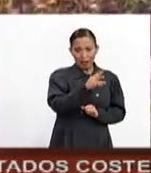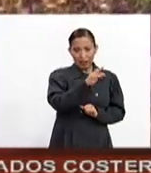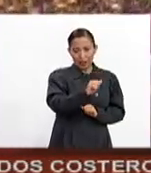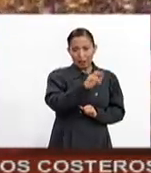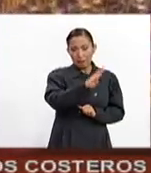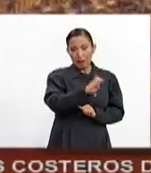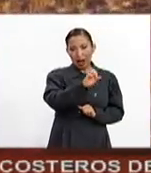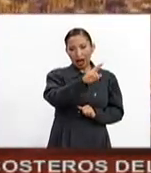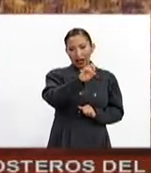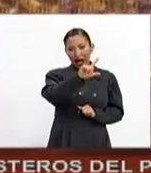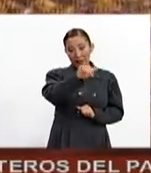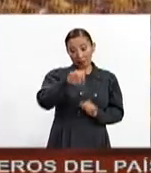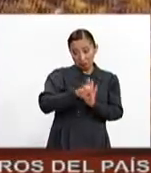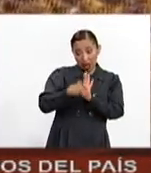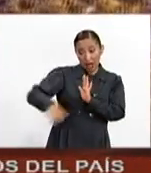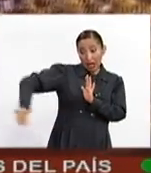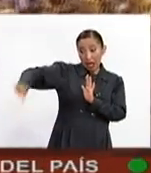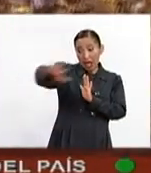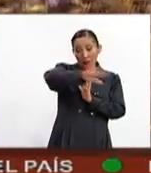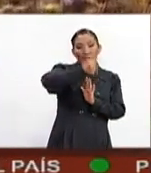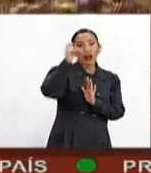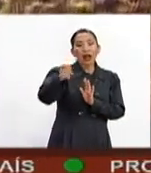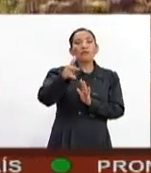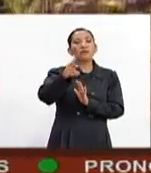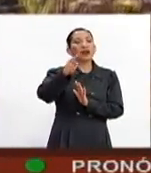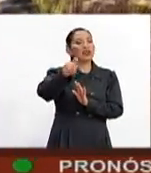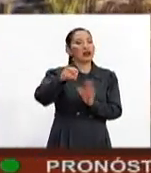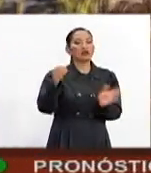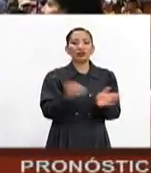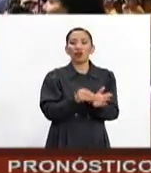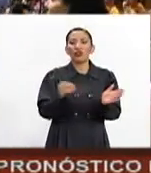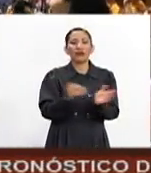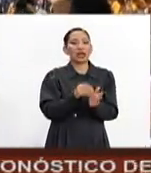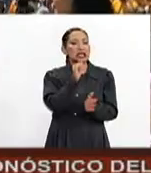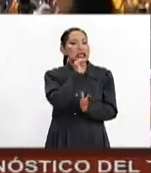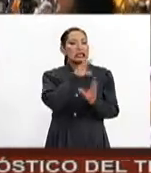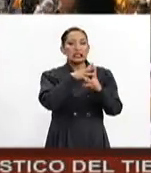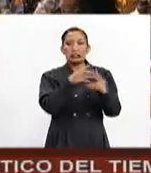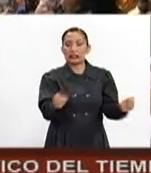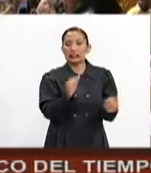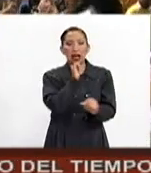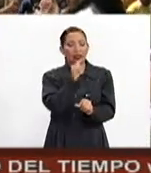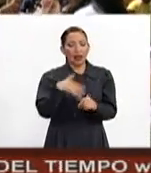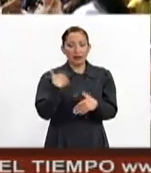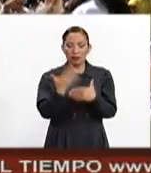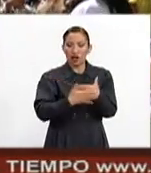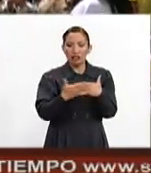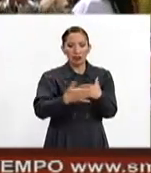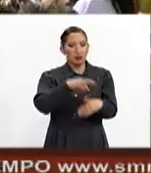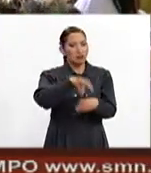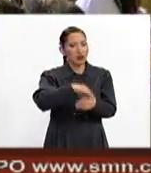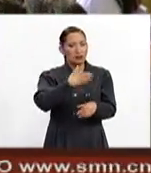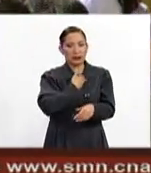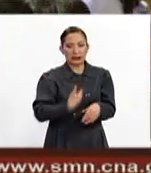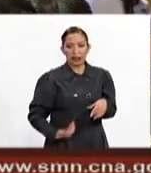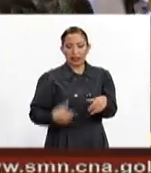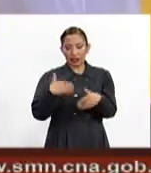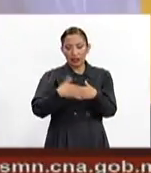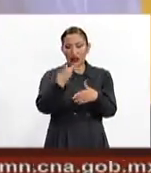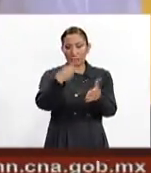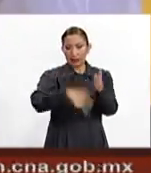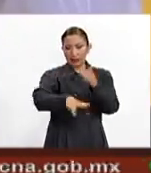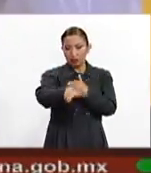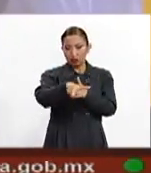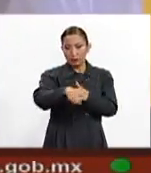Barrales, es ejemplo o fue ejemplo de que el PRD no está muerto rumbo a las elecciones presidenciales